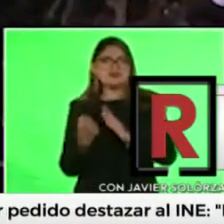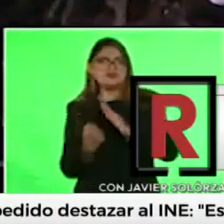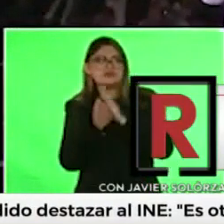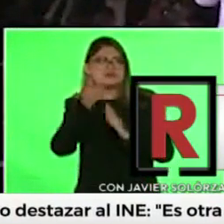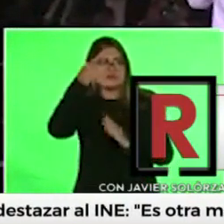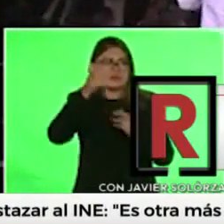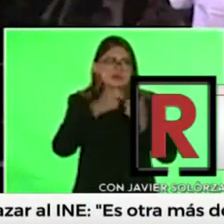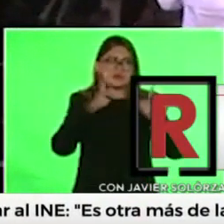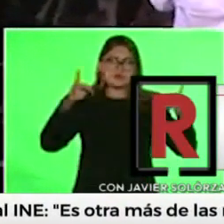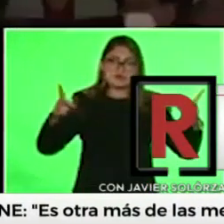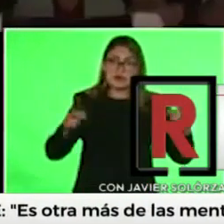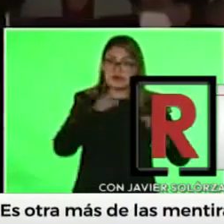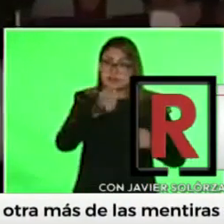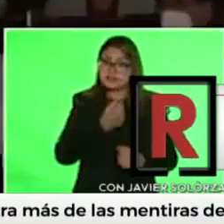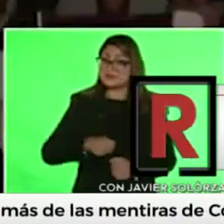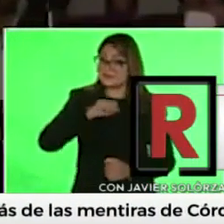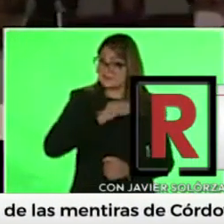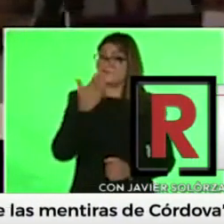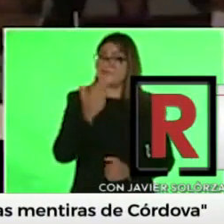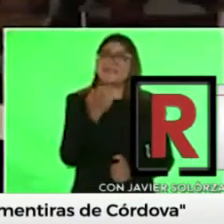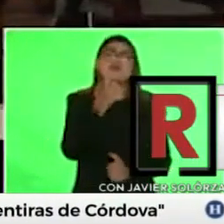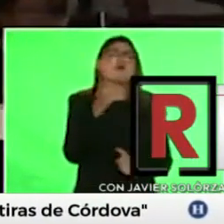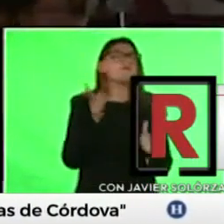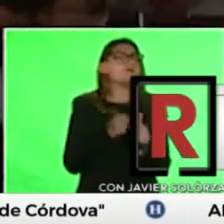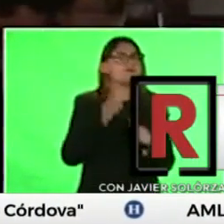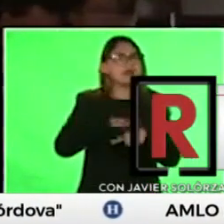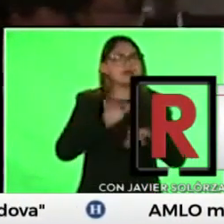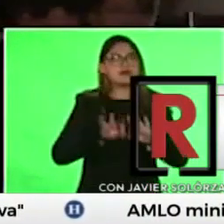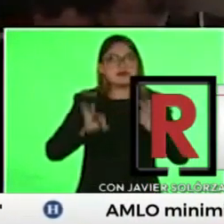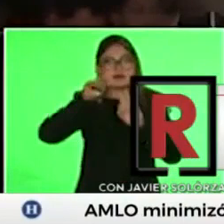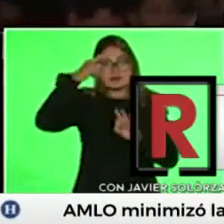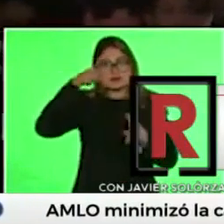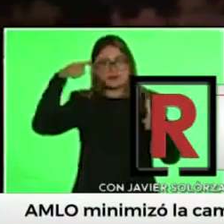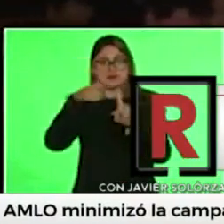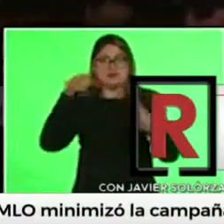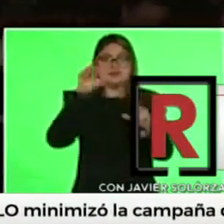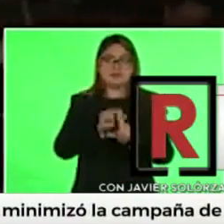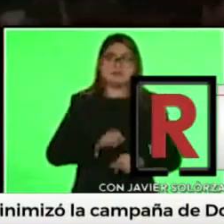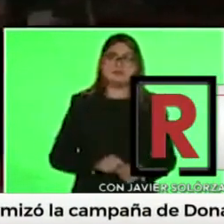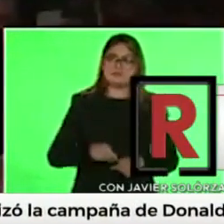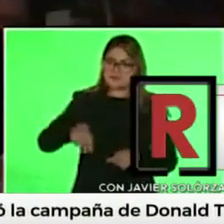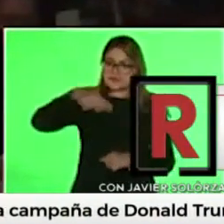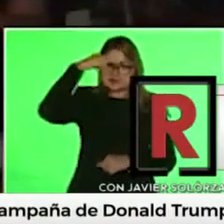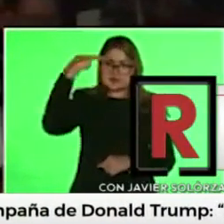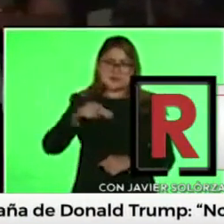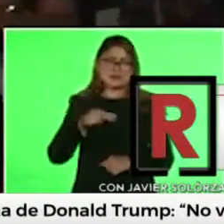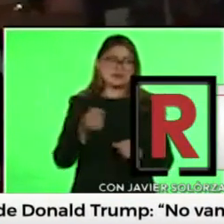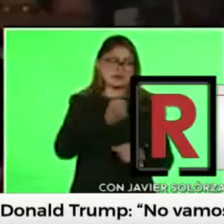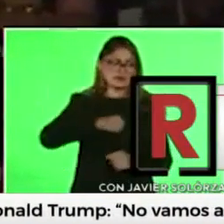sobre pobreza, ideas sobre seguridad y justicia, gobernabilidad y democracia. O sea, vienen muchas, muchas temáticas,